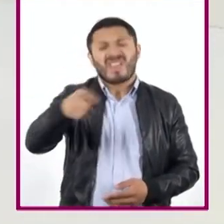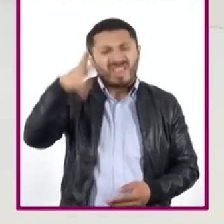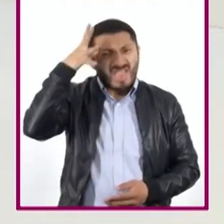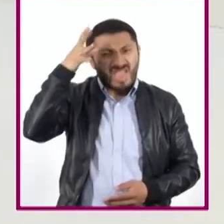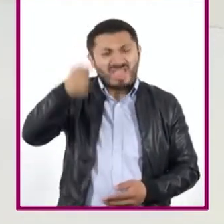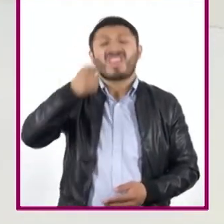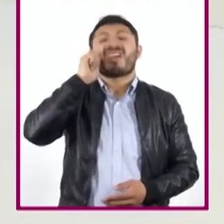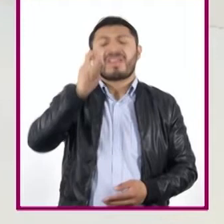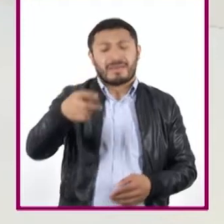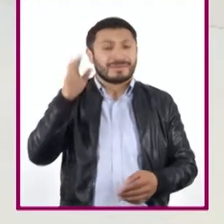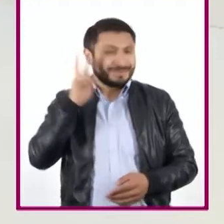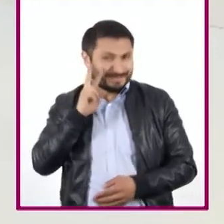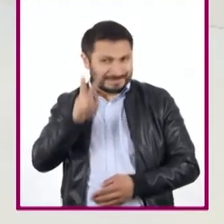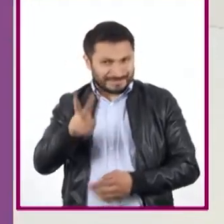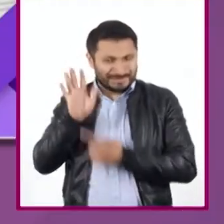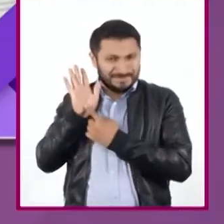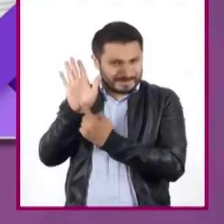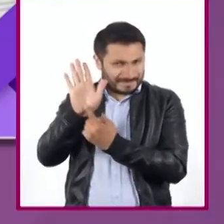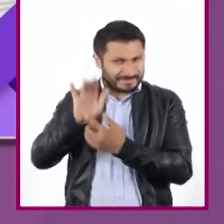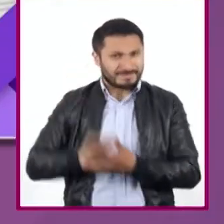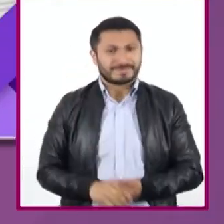el siguiente esquema.